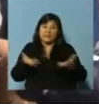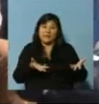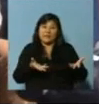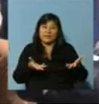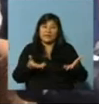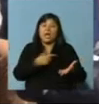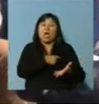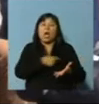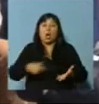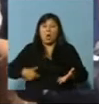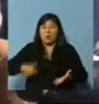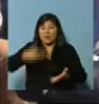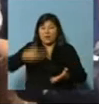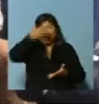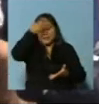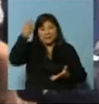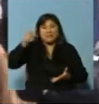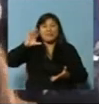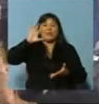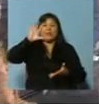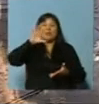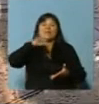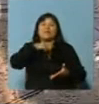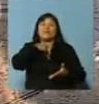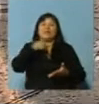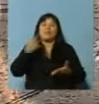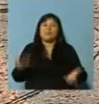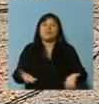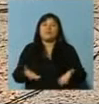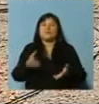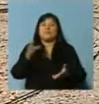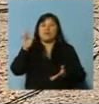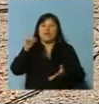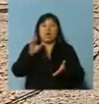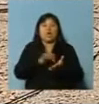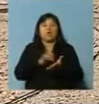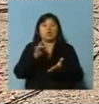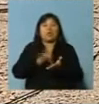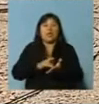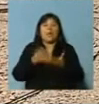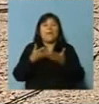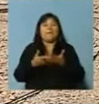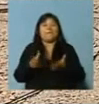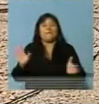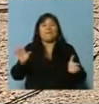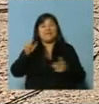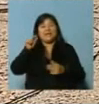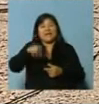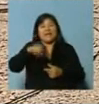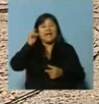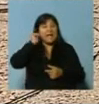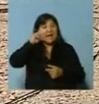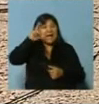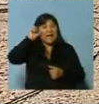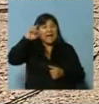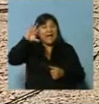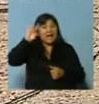palabras del señor gobernador de la provincia de Jujuy, contador público nacional, Gerardo Rubén Morales.